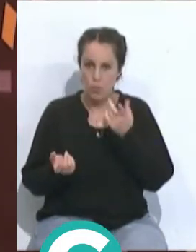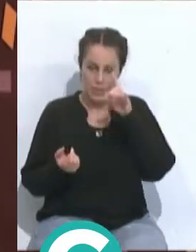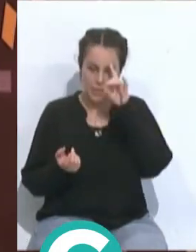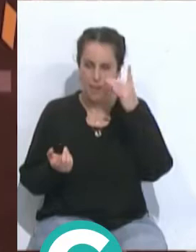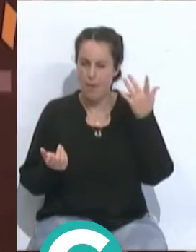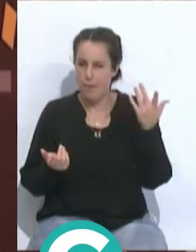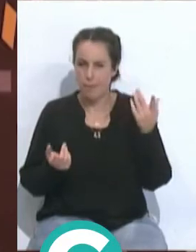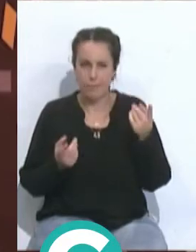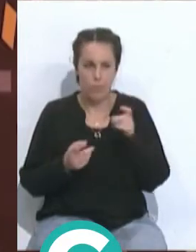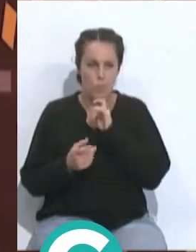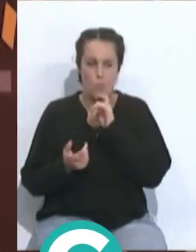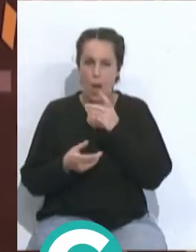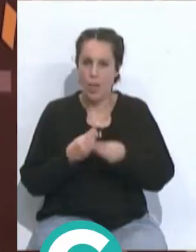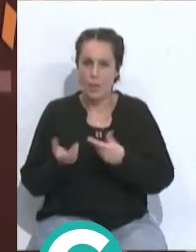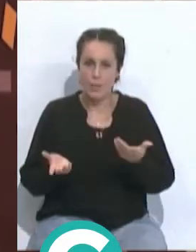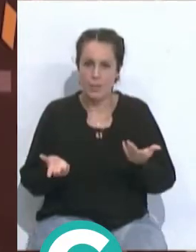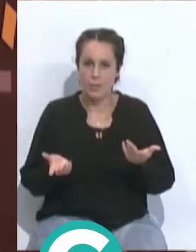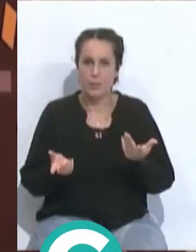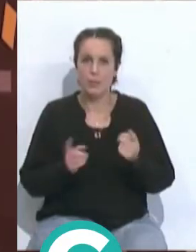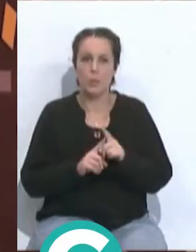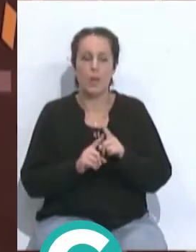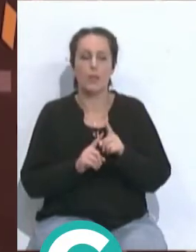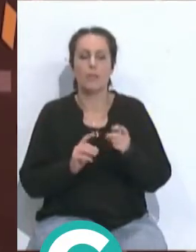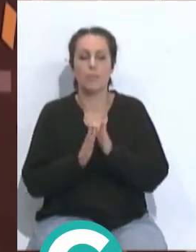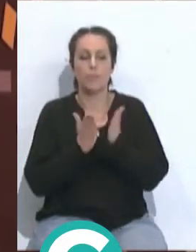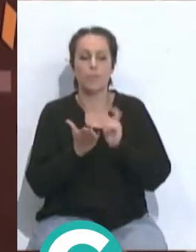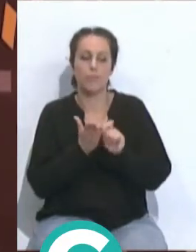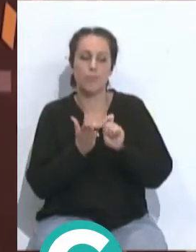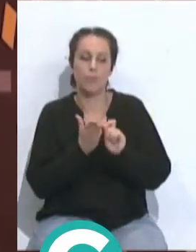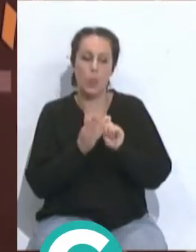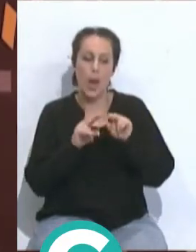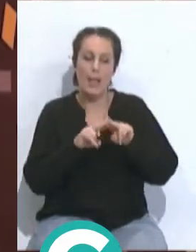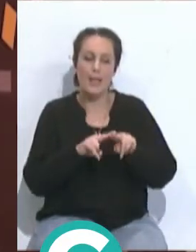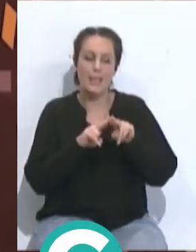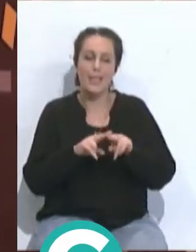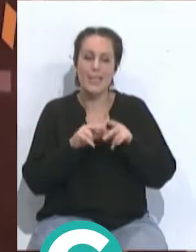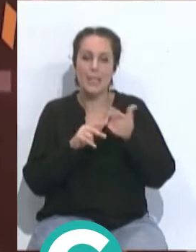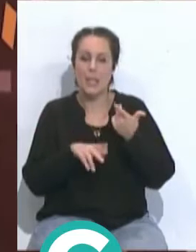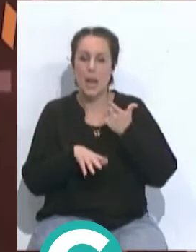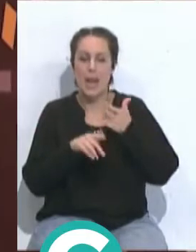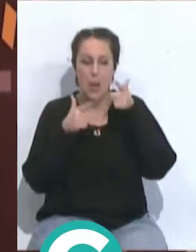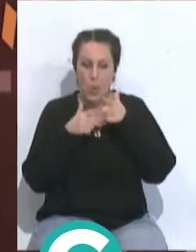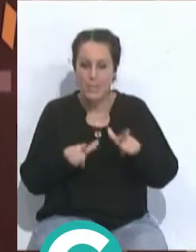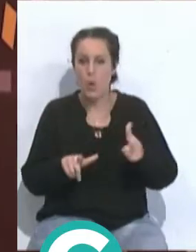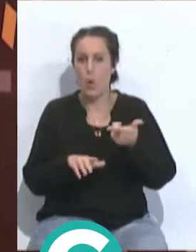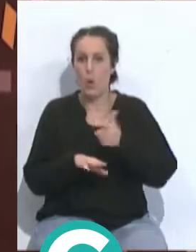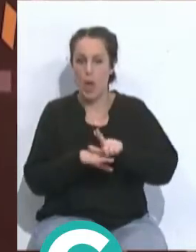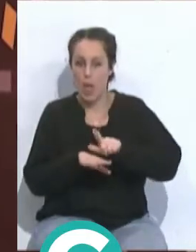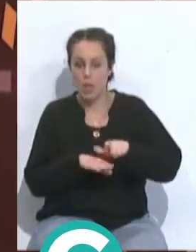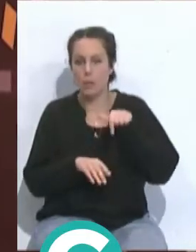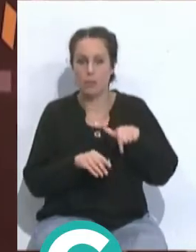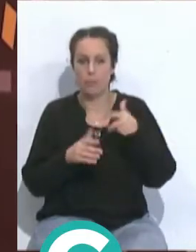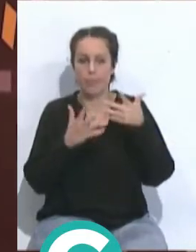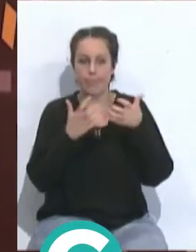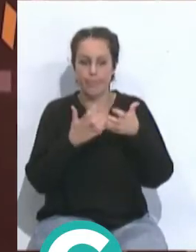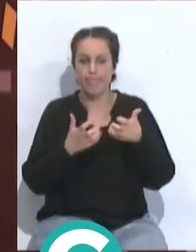se gesta, ¿no? El decir, bueno, pues quiero hacer una obra que haga un análisis literario, lingüístico de los versos de